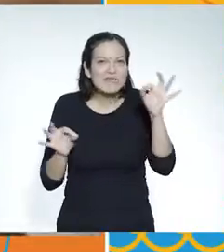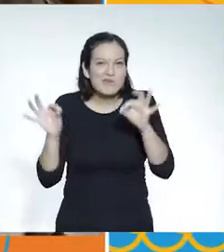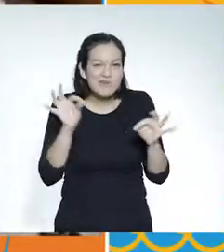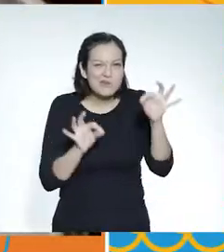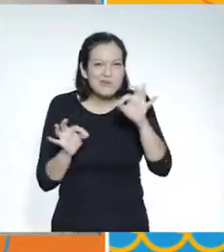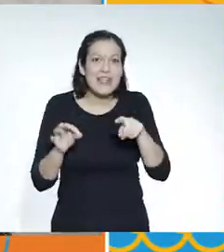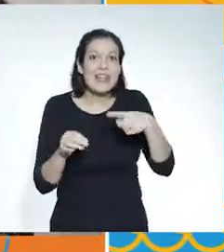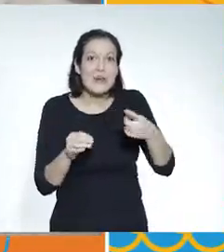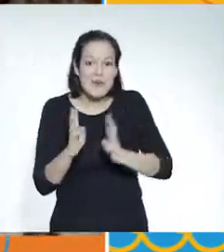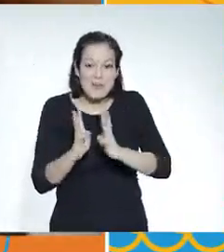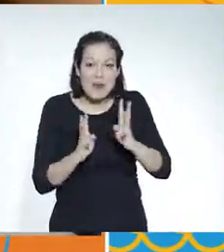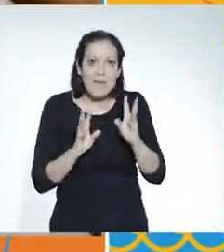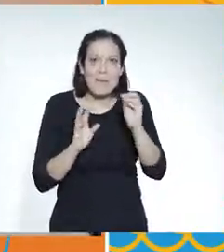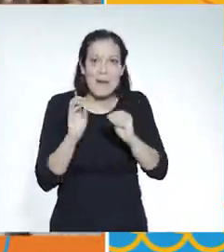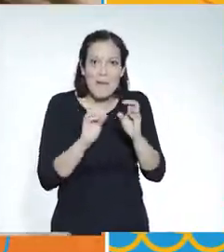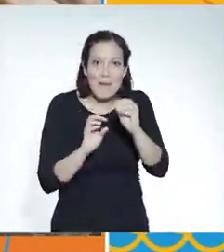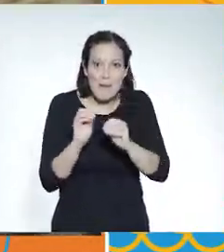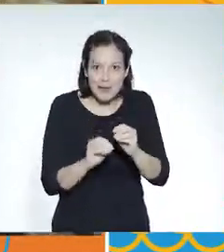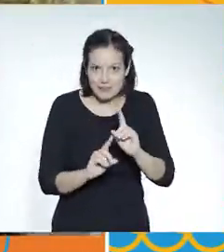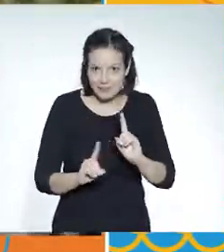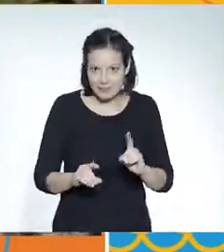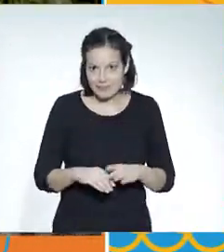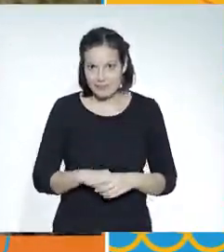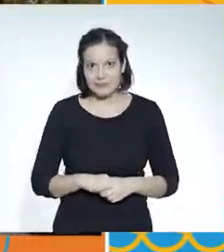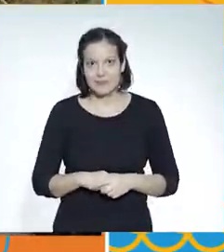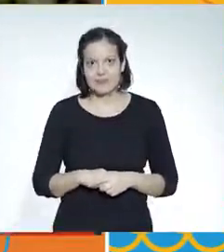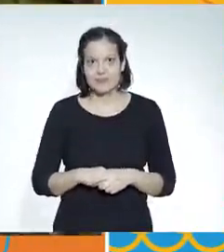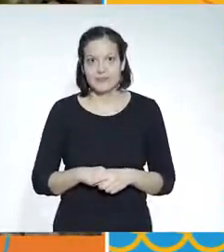insectos y nos van a comer los plantines.